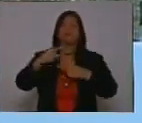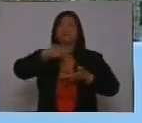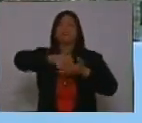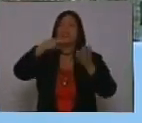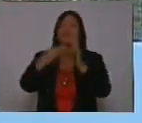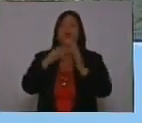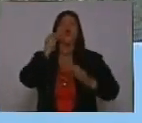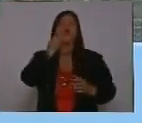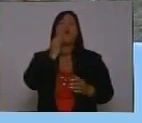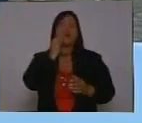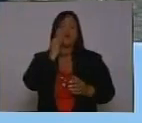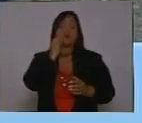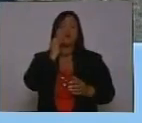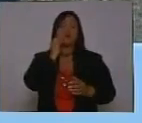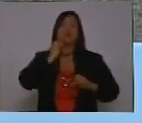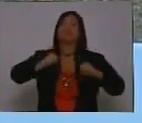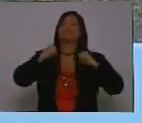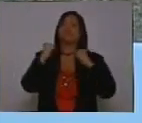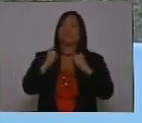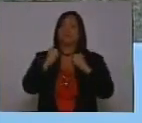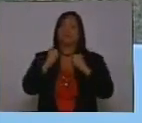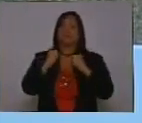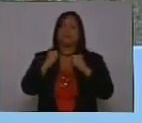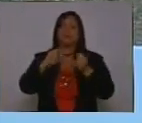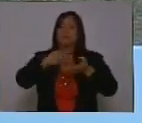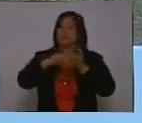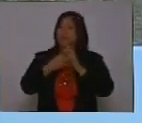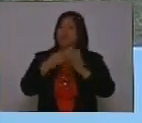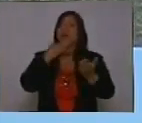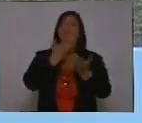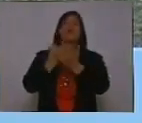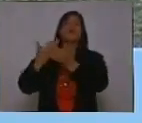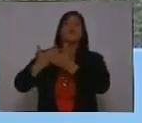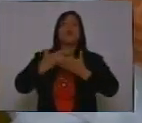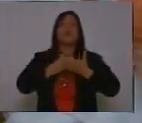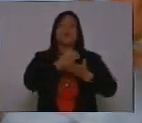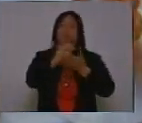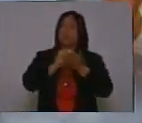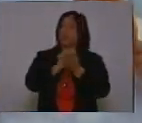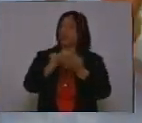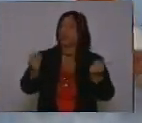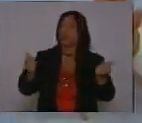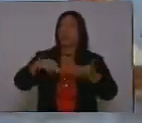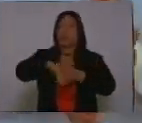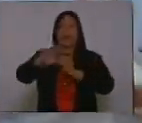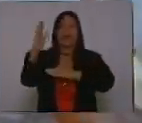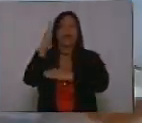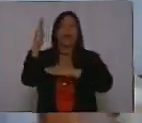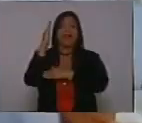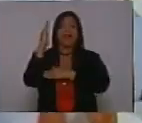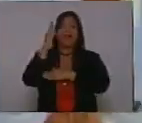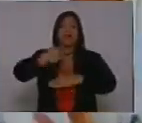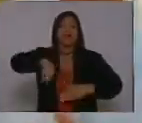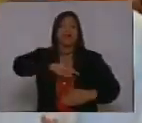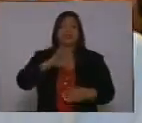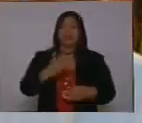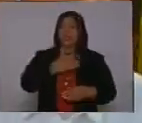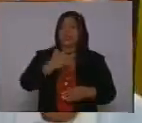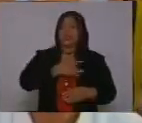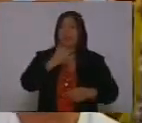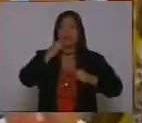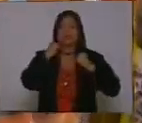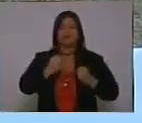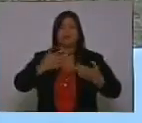la juventud y que tiene un sinfín de propuestas y soluciones para el estado Lara. Nos sentimos